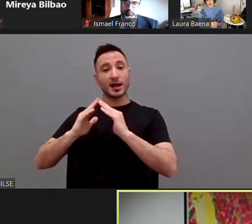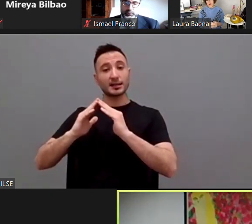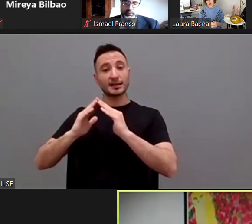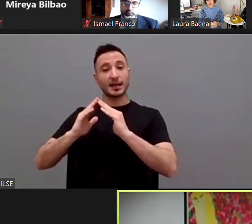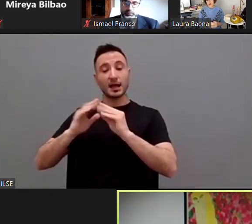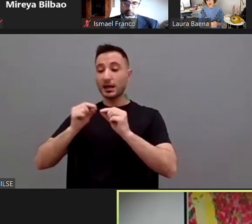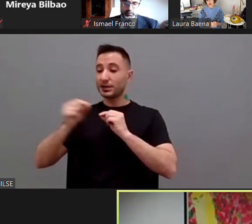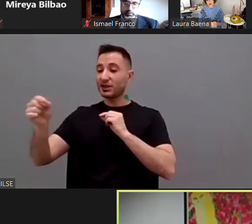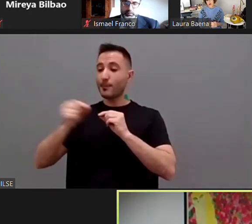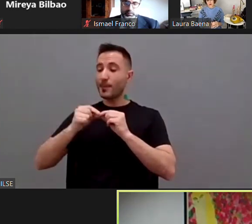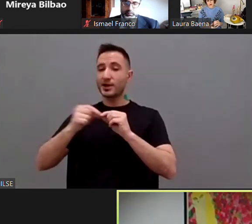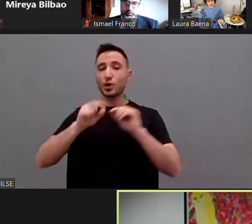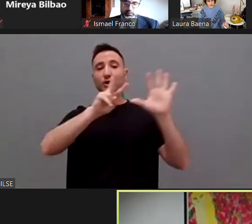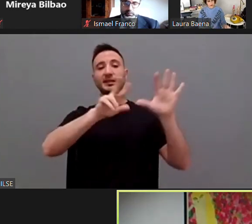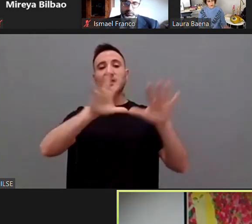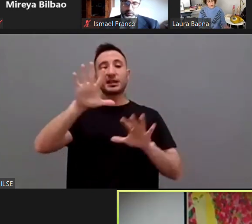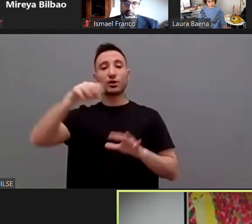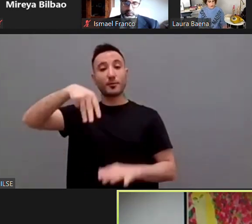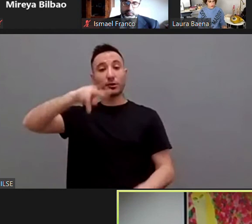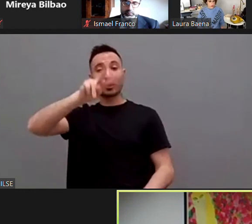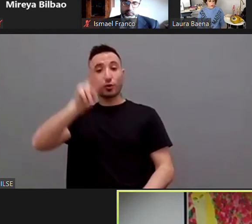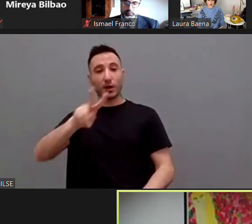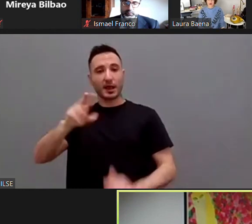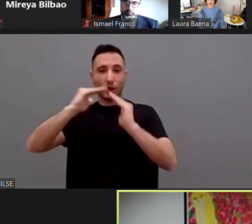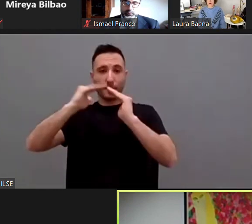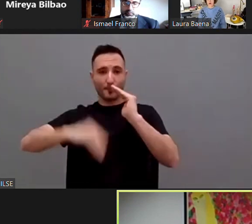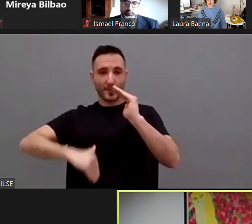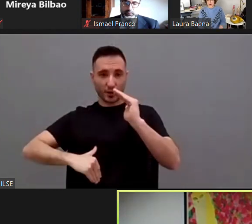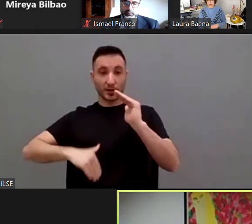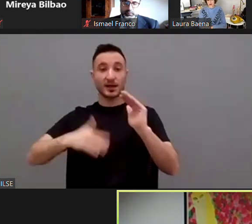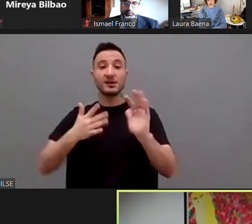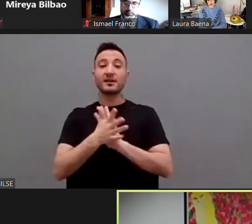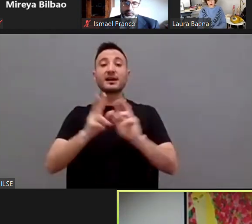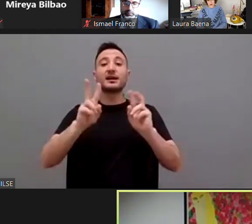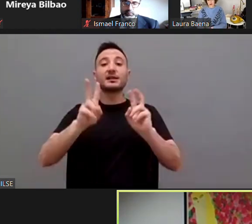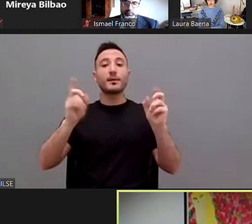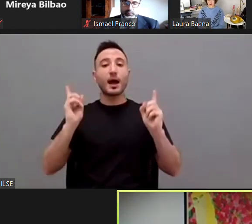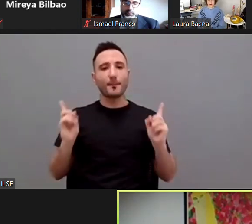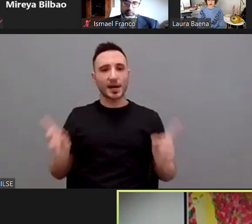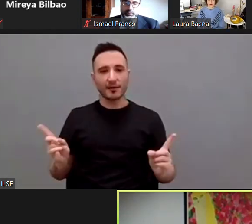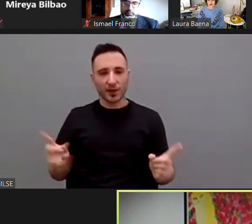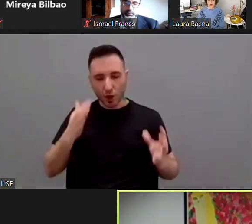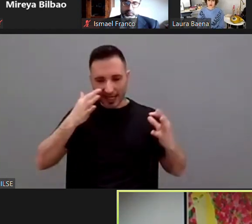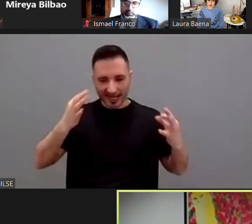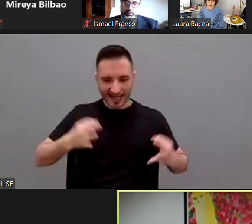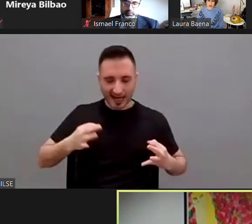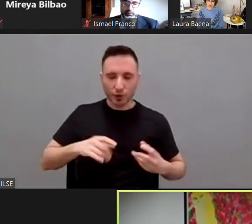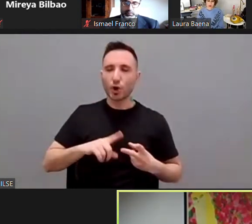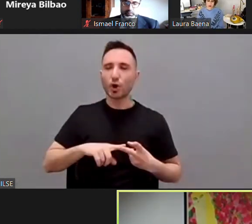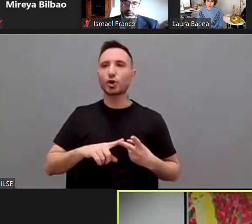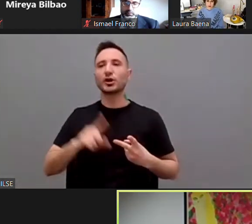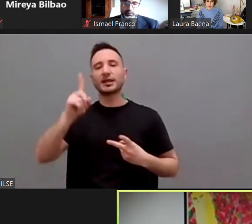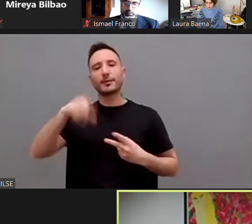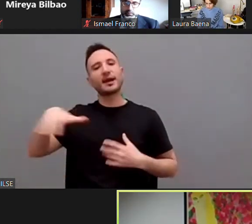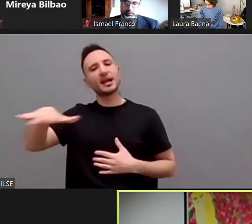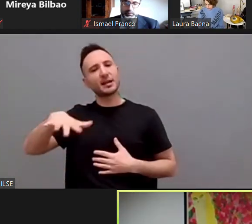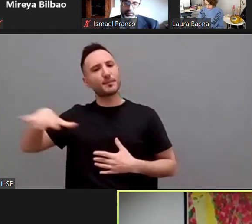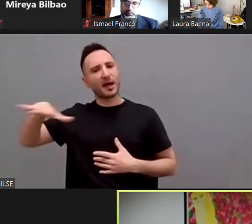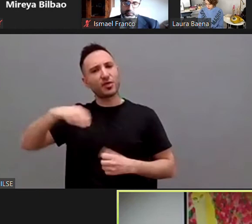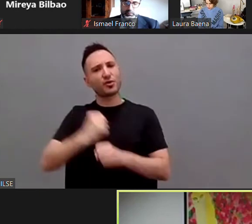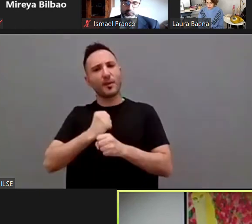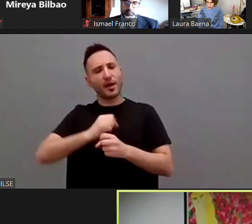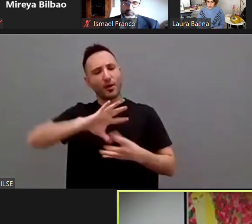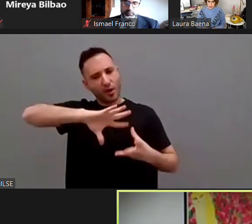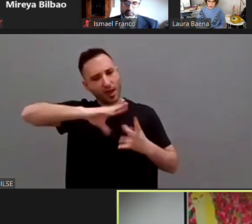75 metros cuadrados, ¿no? Con lo cual, todo este tema de la prevención de riesgos y el tema del espacio adecuado de trabajo